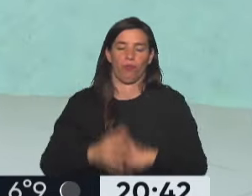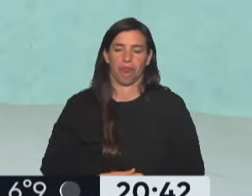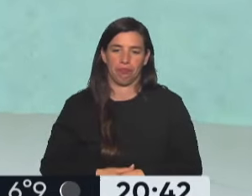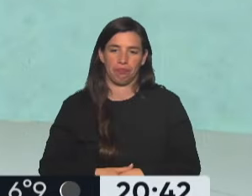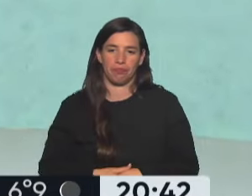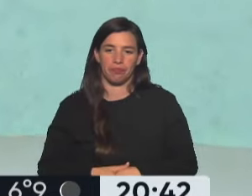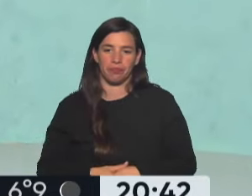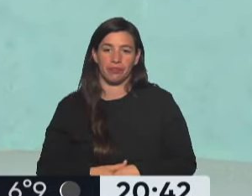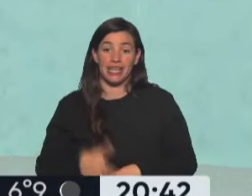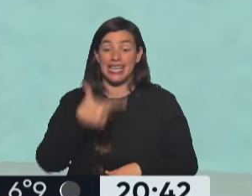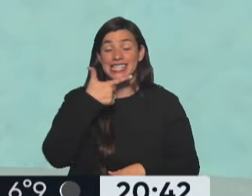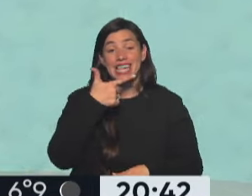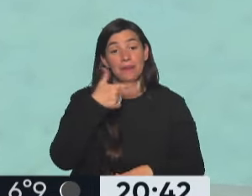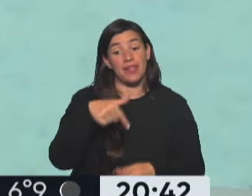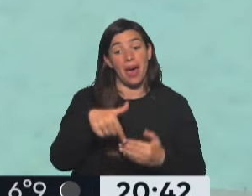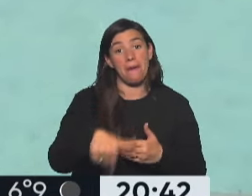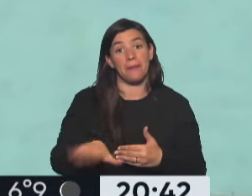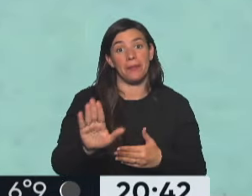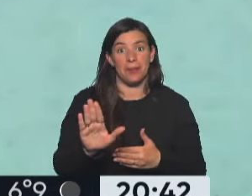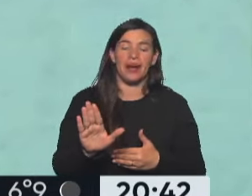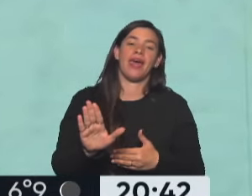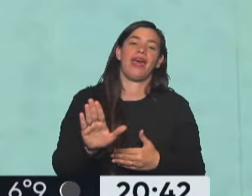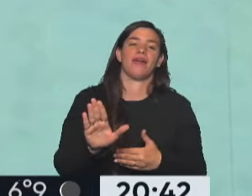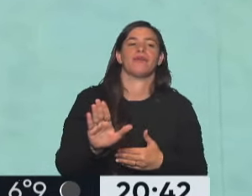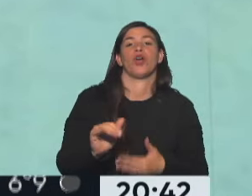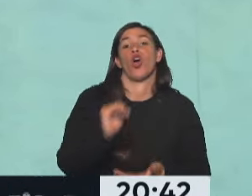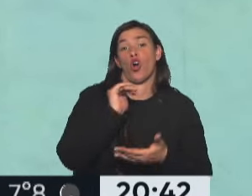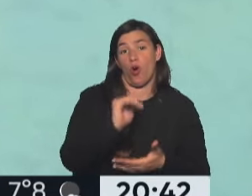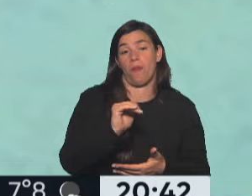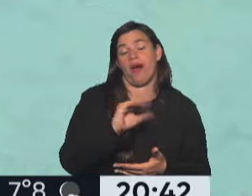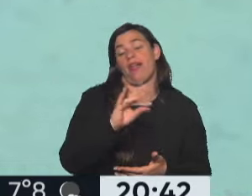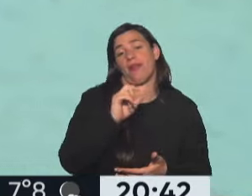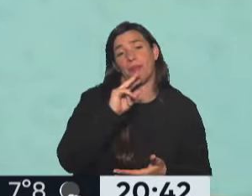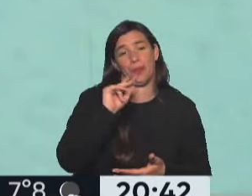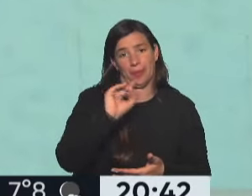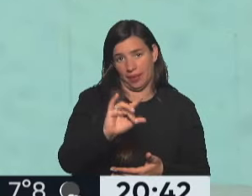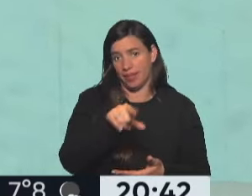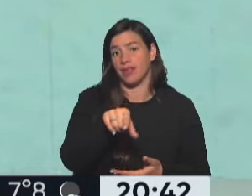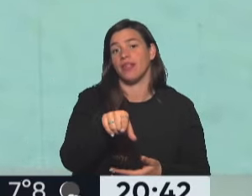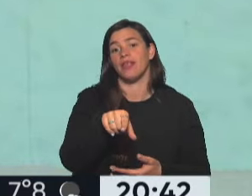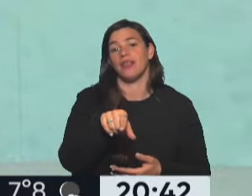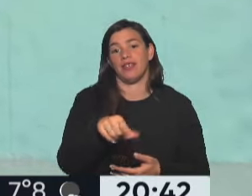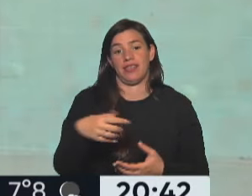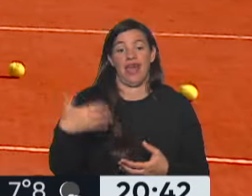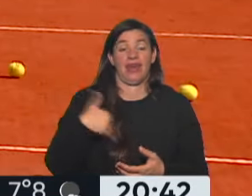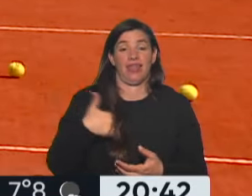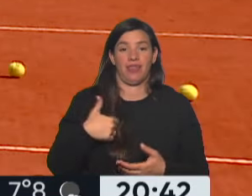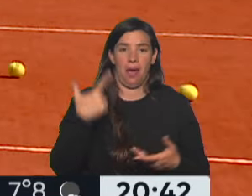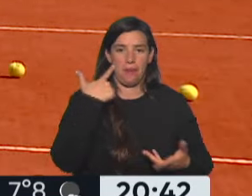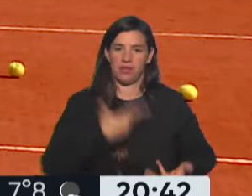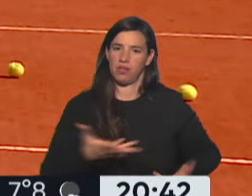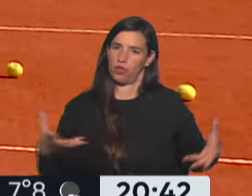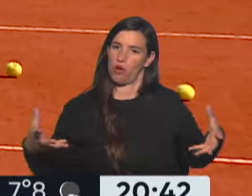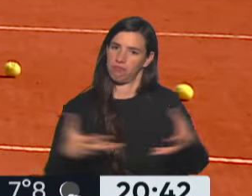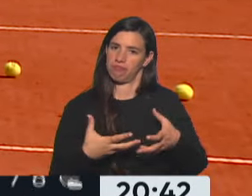Y bueno, septiembre tendremos la fase de Copa Davis y la Argentina con Corea presentó el plantel. Momento